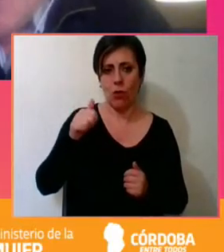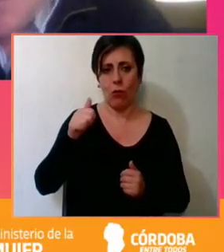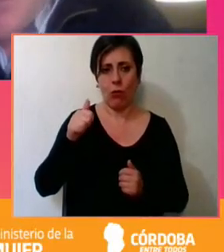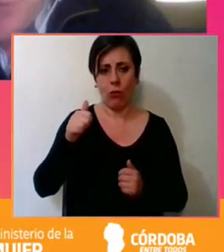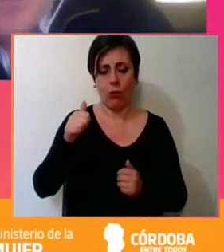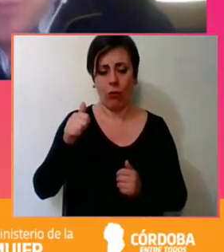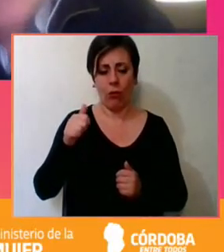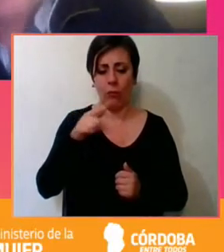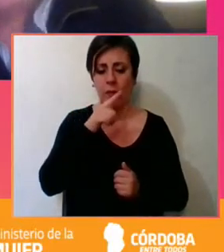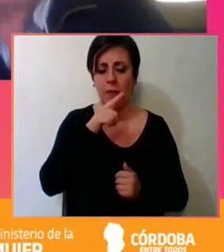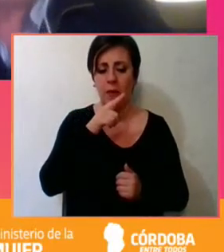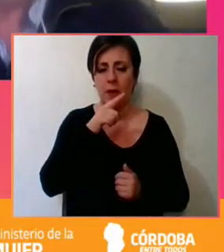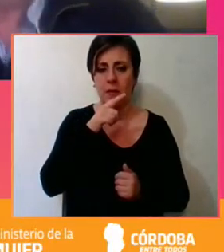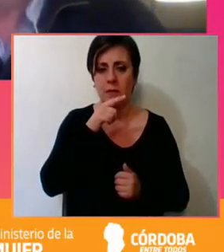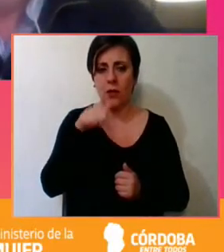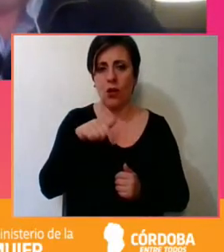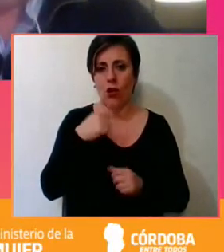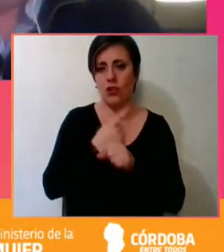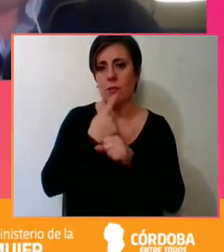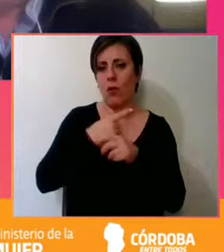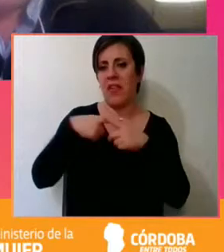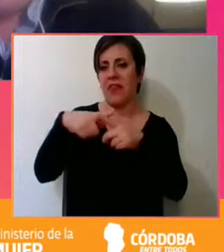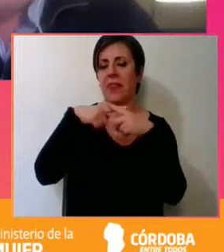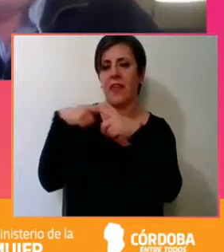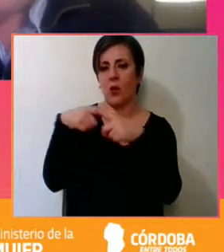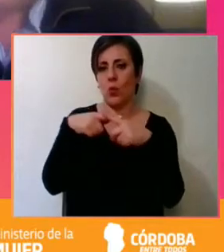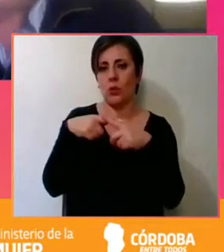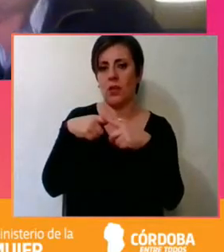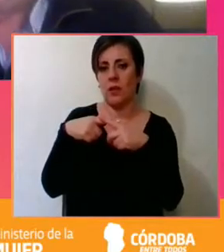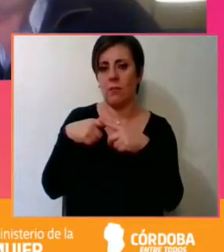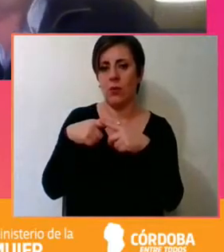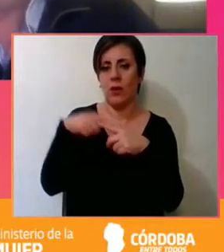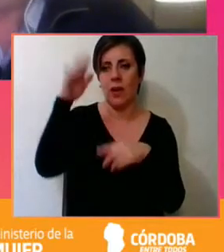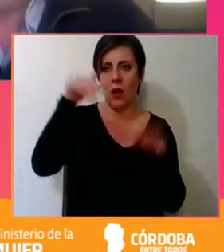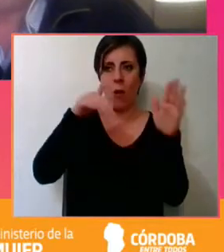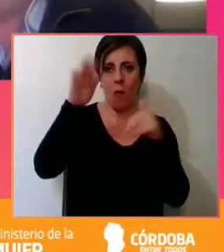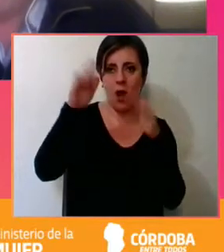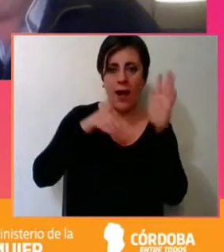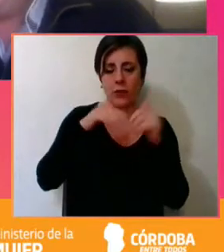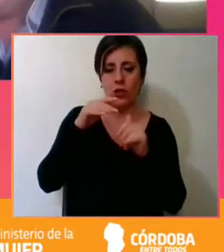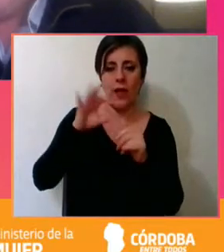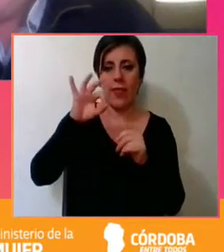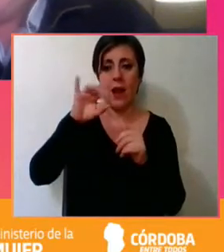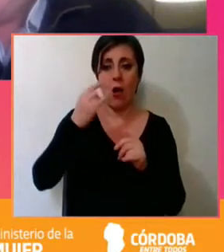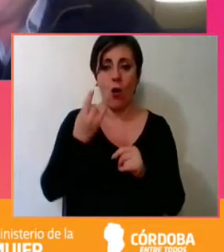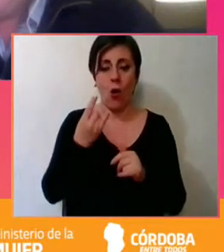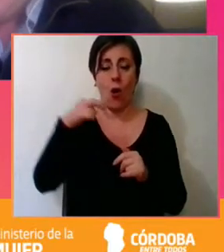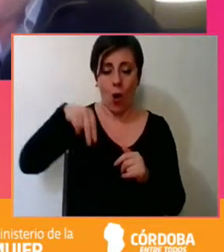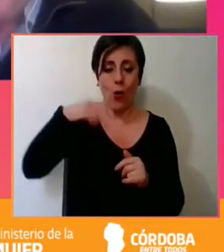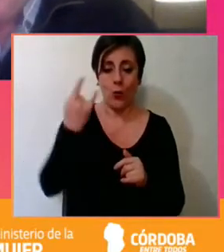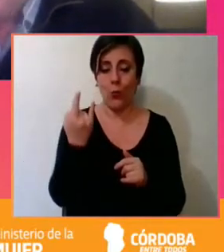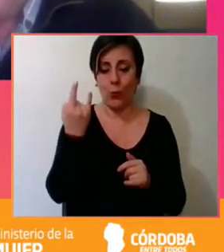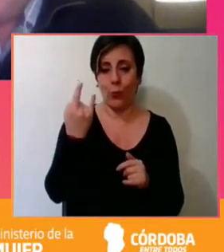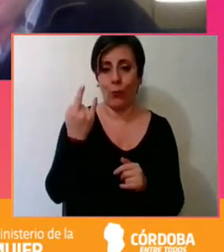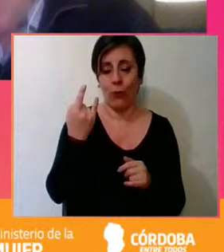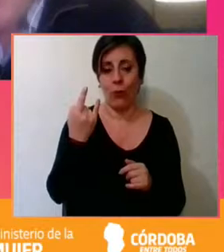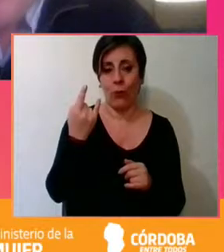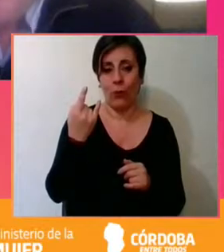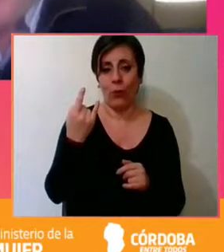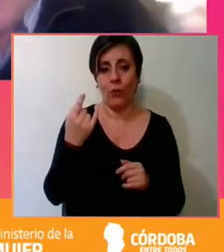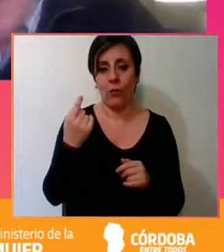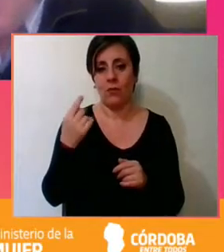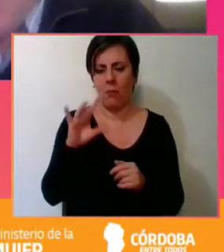que me parece que hoy no puede ser discutido, porque tras cada convocatoria de premios que hace la OIN, cada vez nos resulta